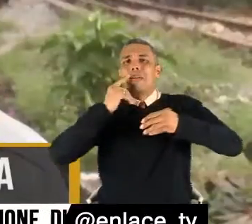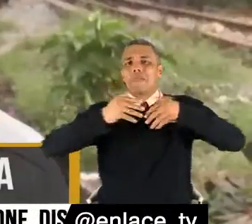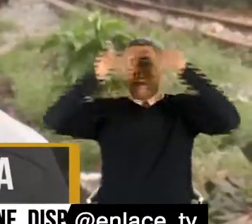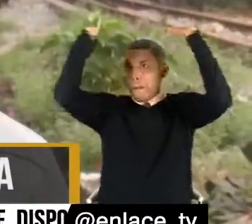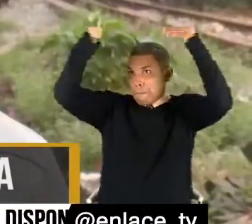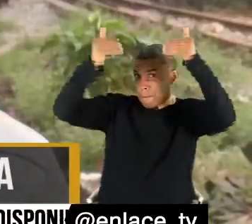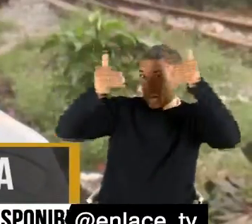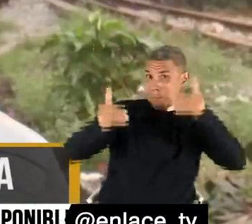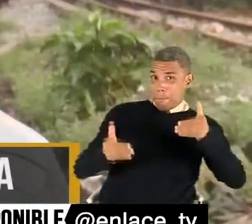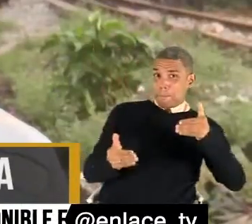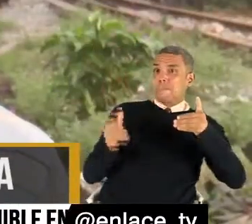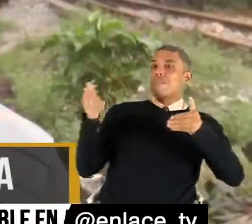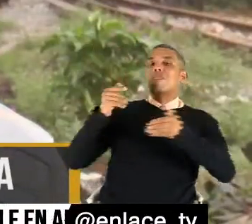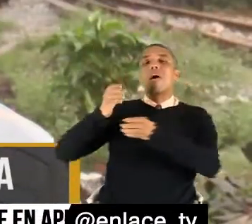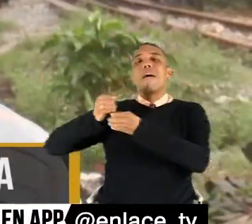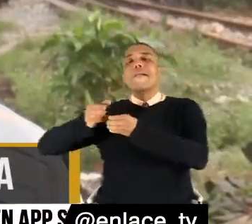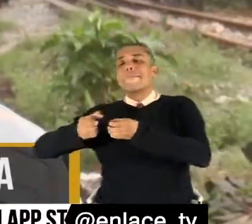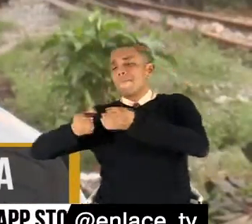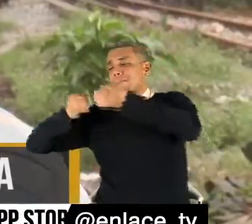poste, una es